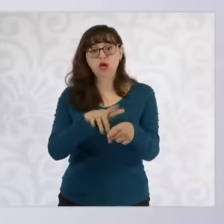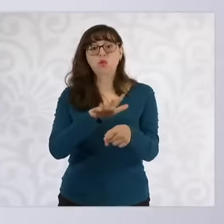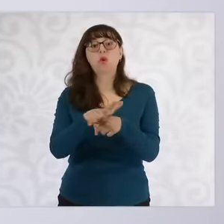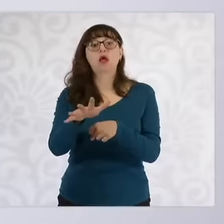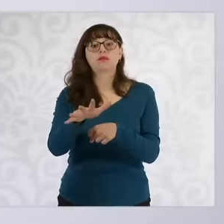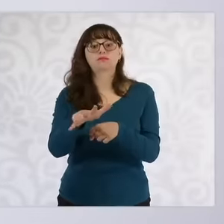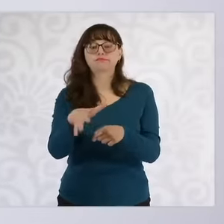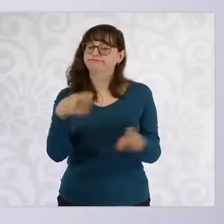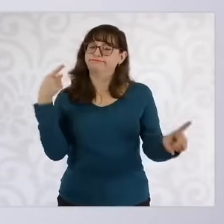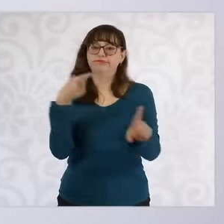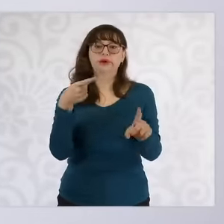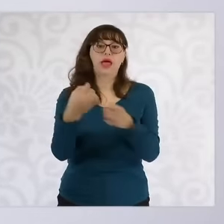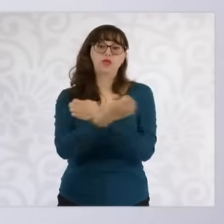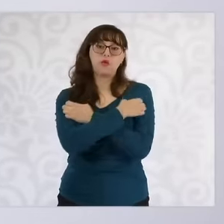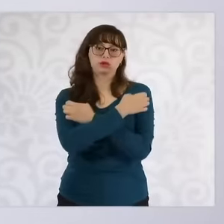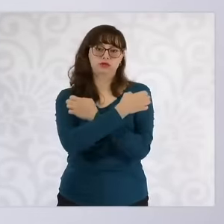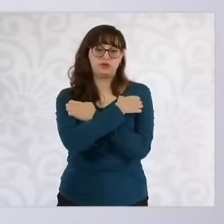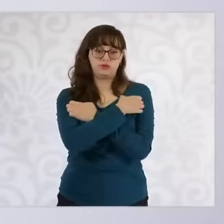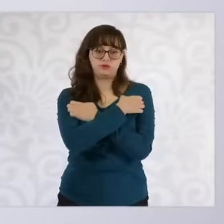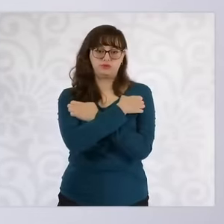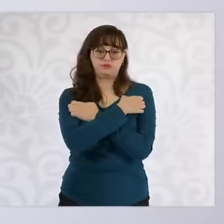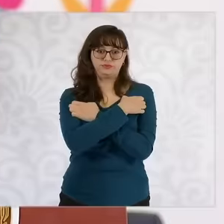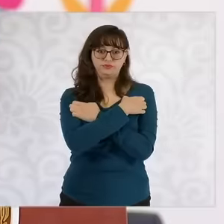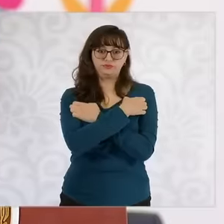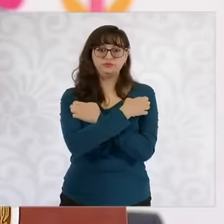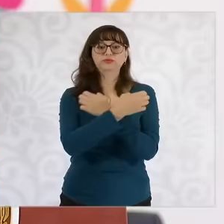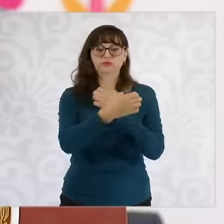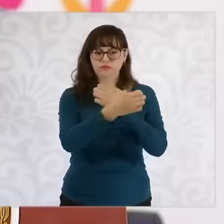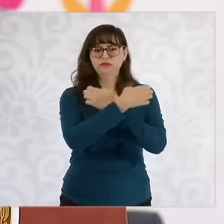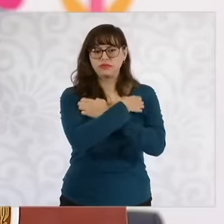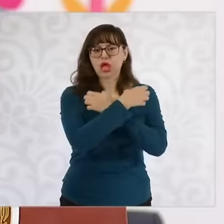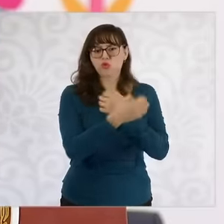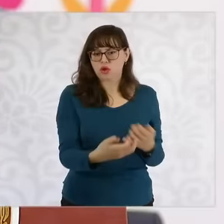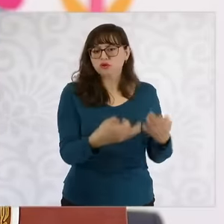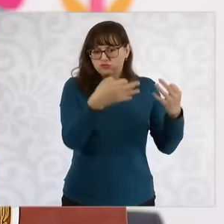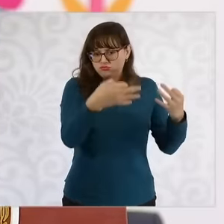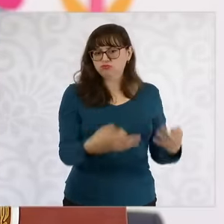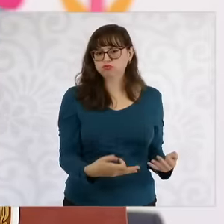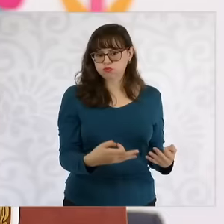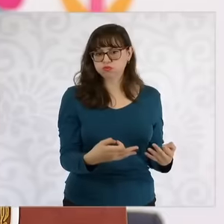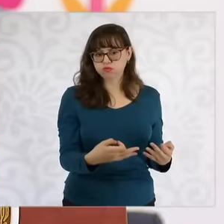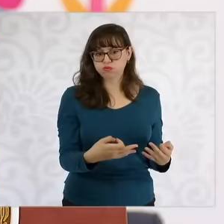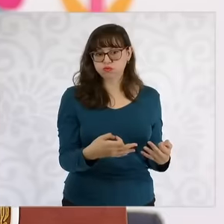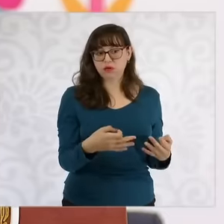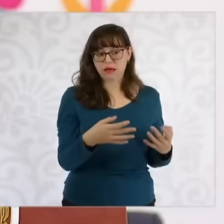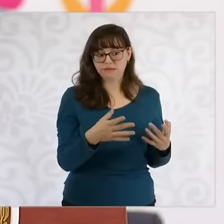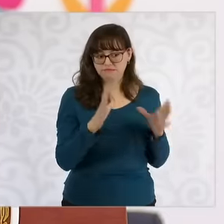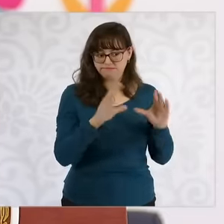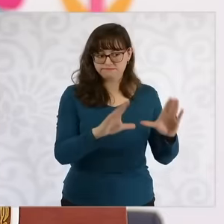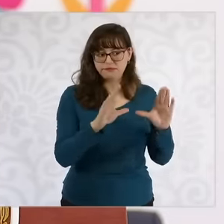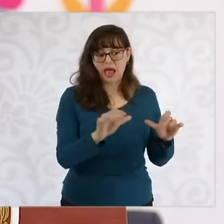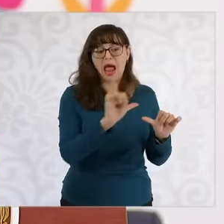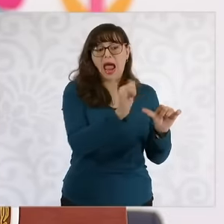educación. La educación formal, que hay educación formal para las artes,